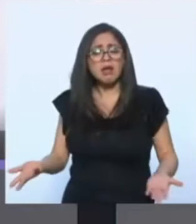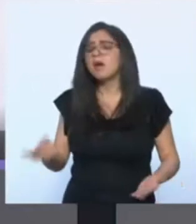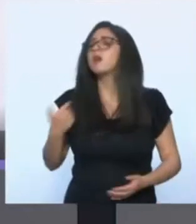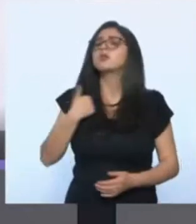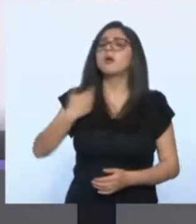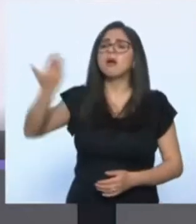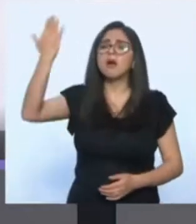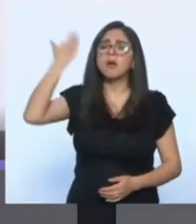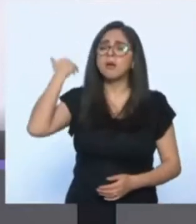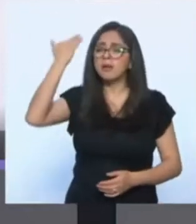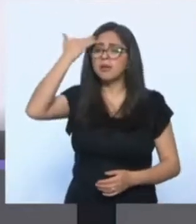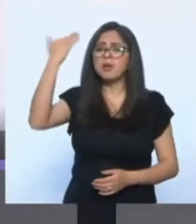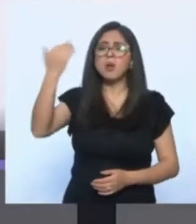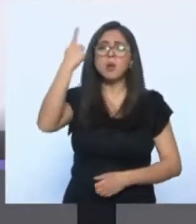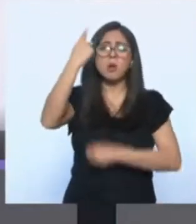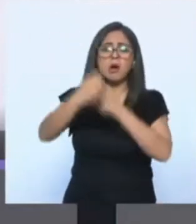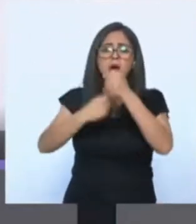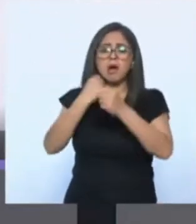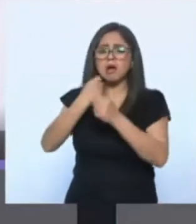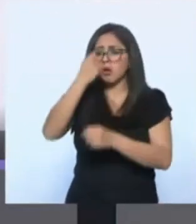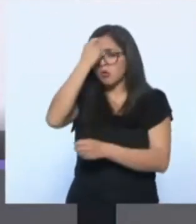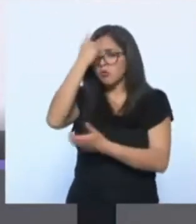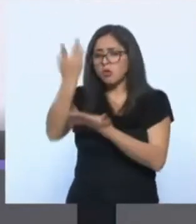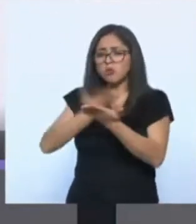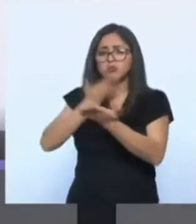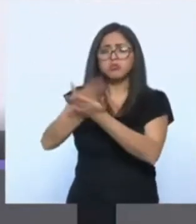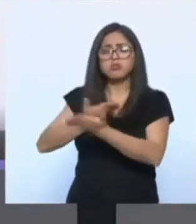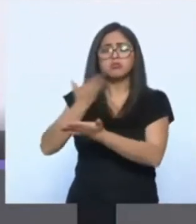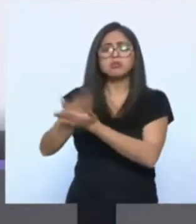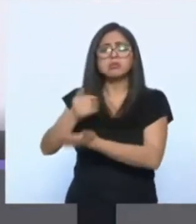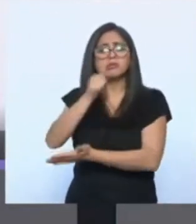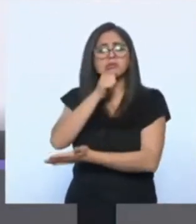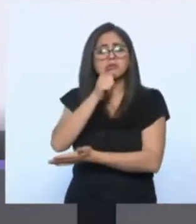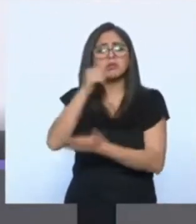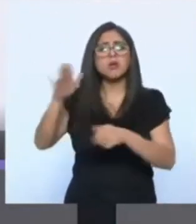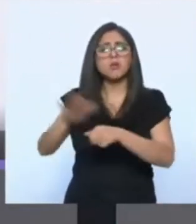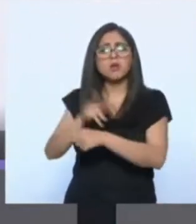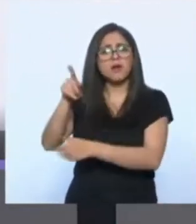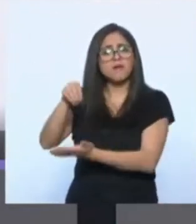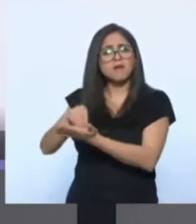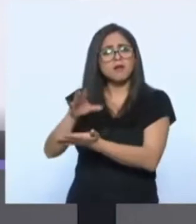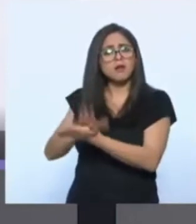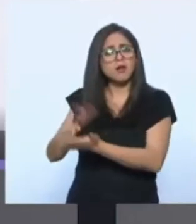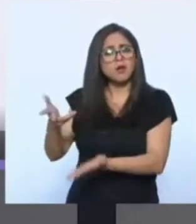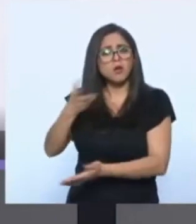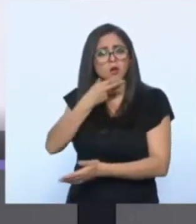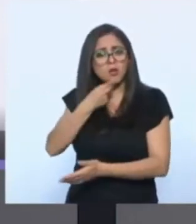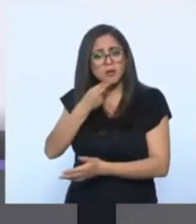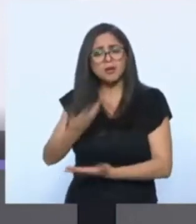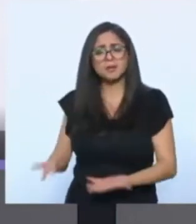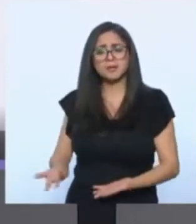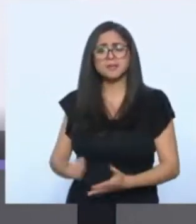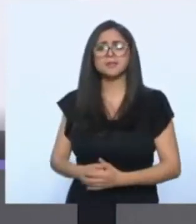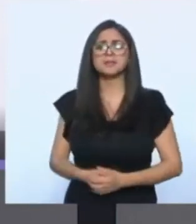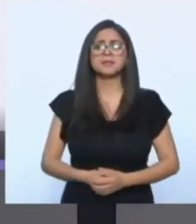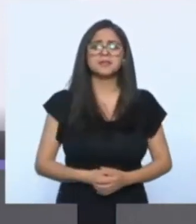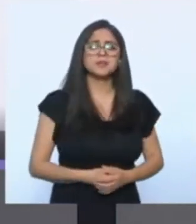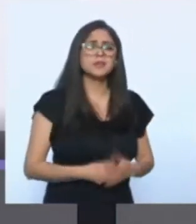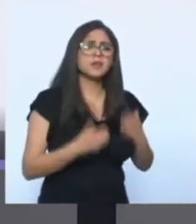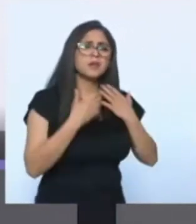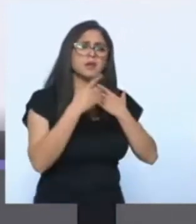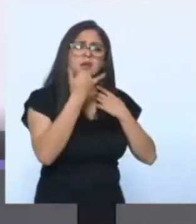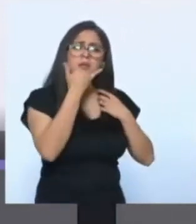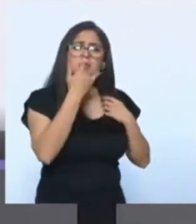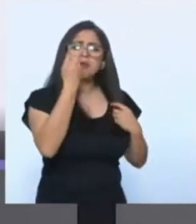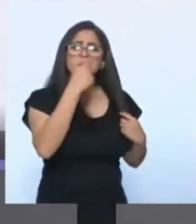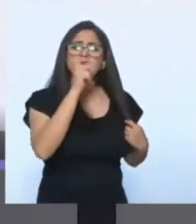ahí desde hace más de un año y no han podido salir porque no dictaminan. Pero las mujeres son la mitad del Congreso de la ciudad y en